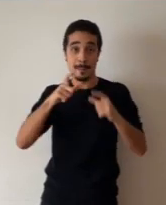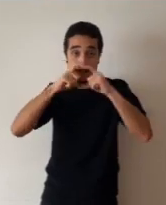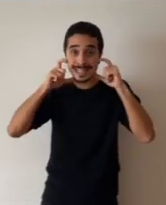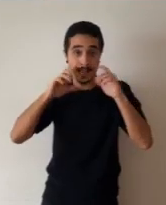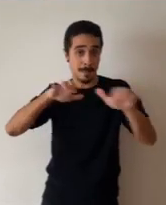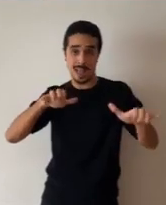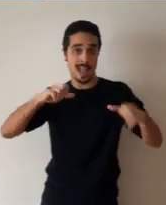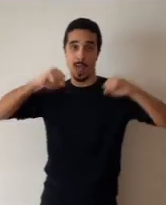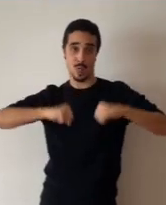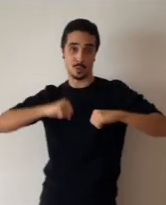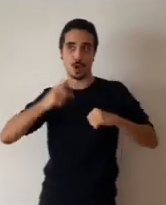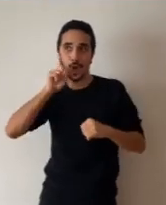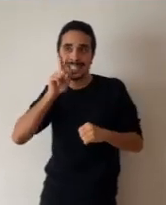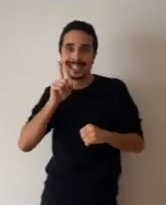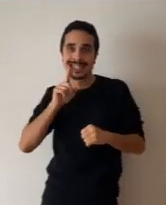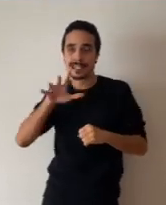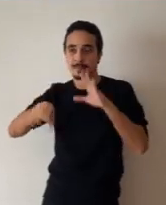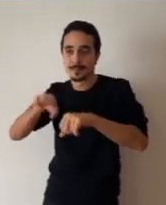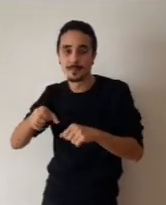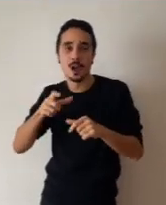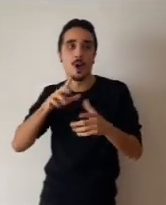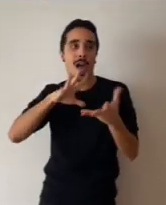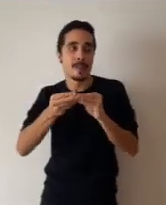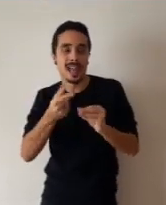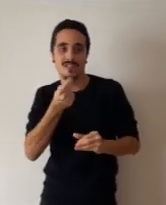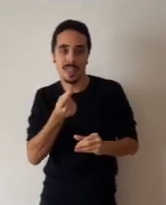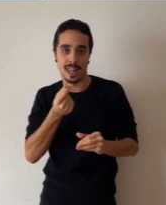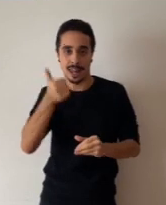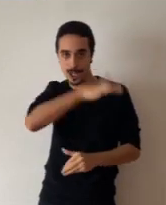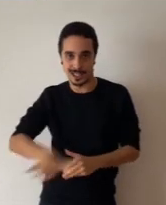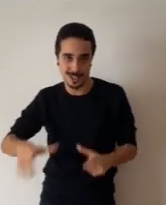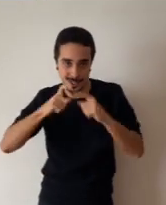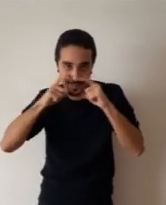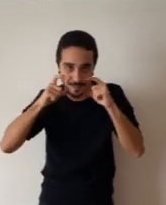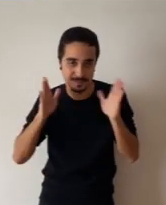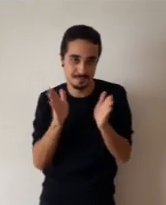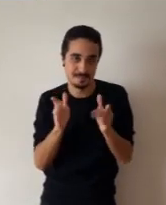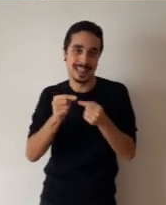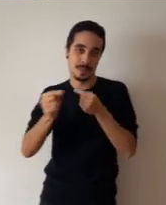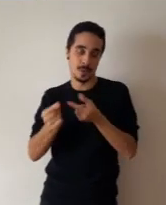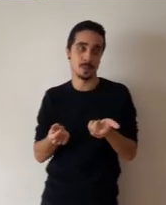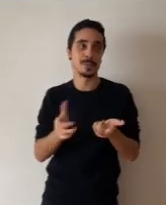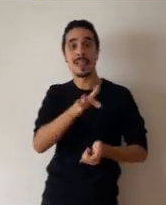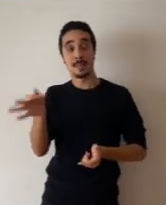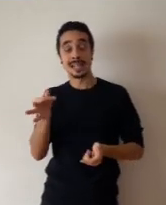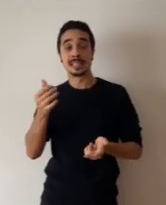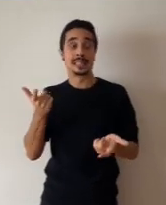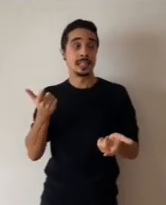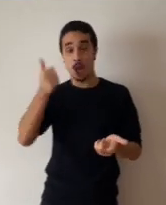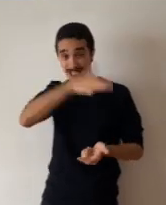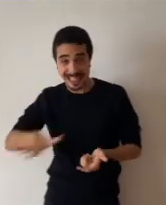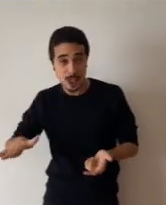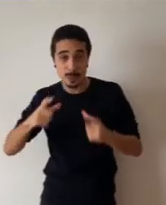porque las mascarillas que hay son para adultos y no sé si es fácil que una mascarilla se pueda adaptar a los niños. Después, además, los